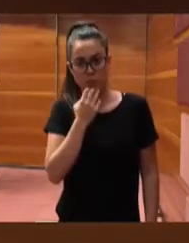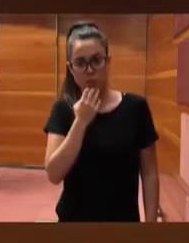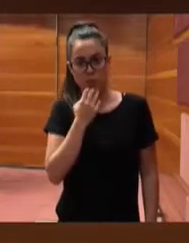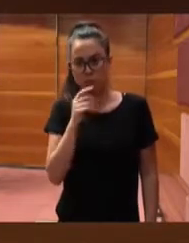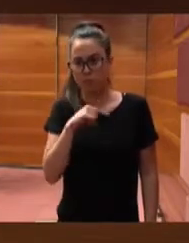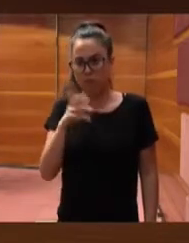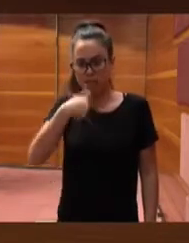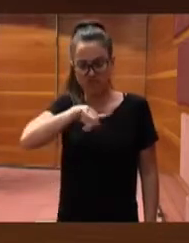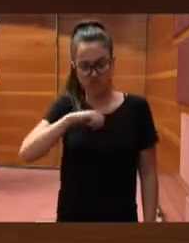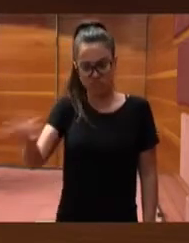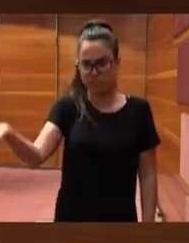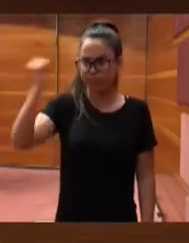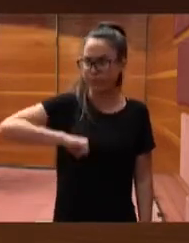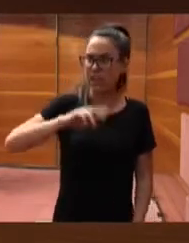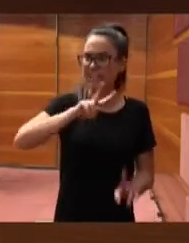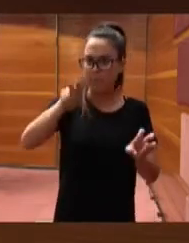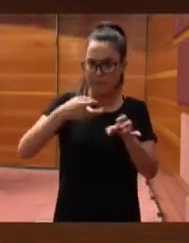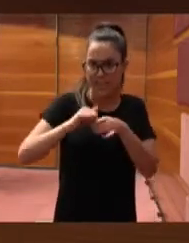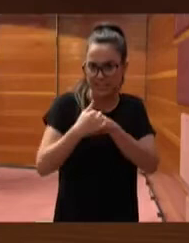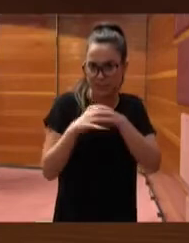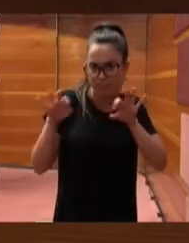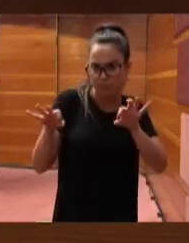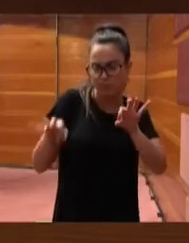cabo aquí, en participación,